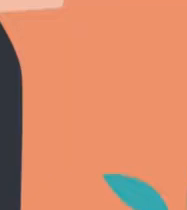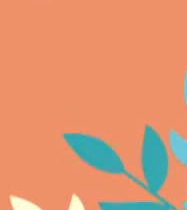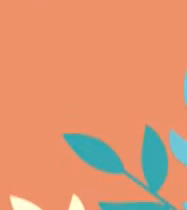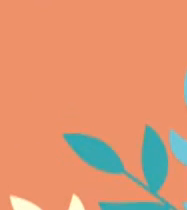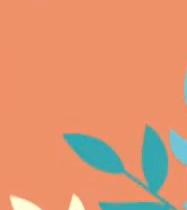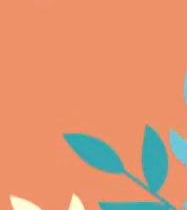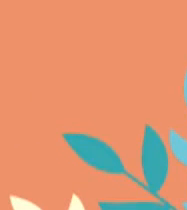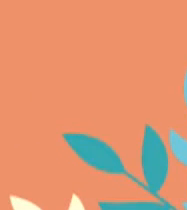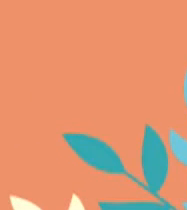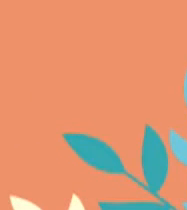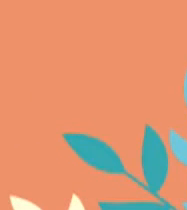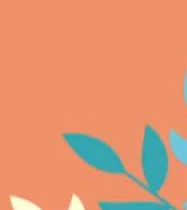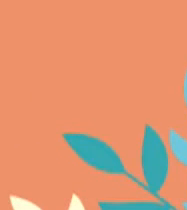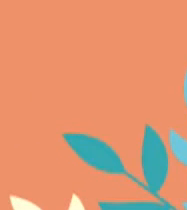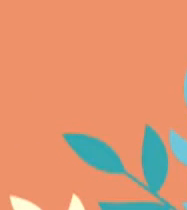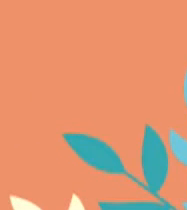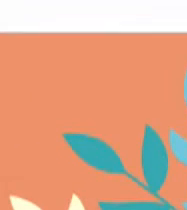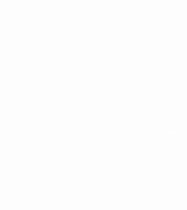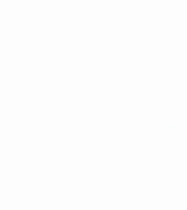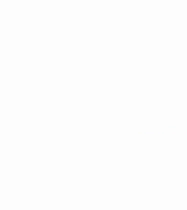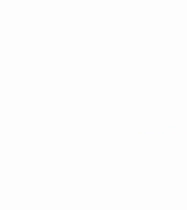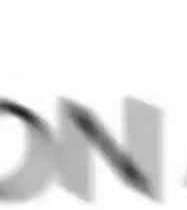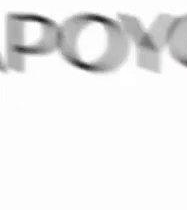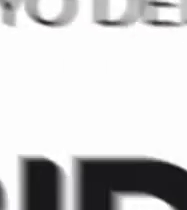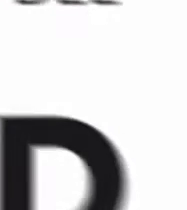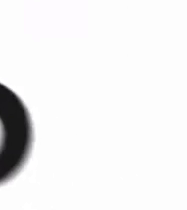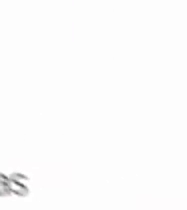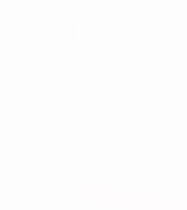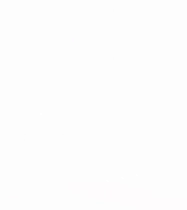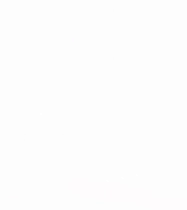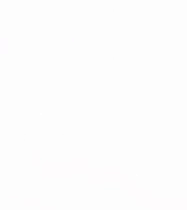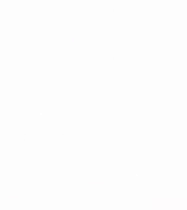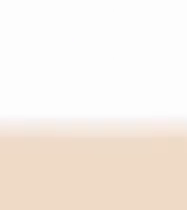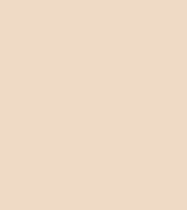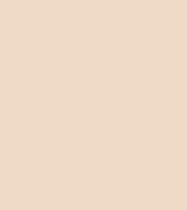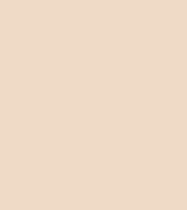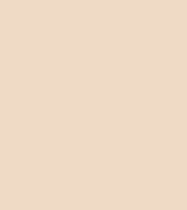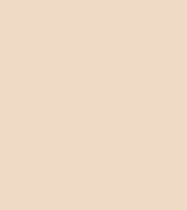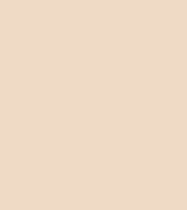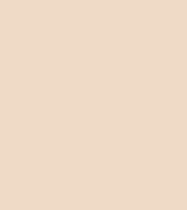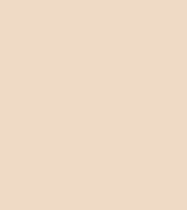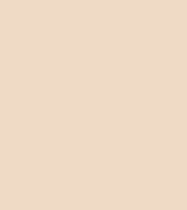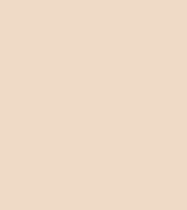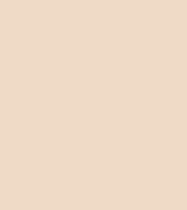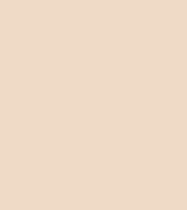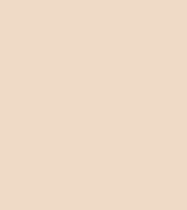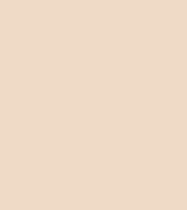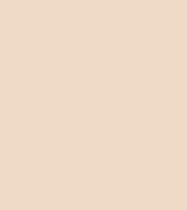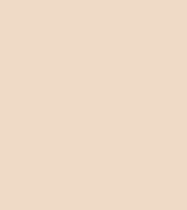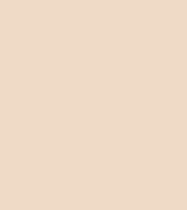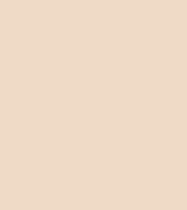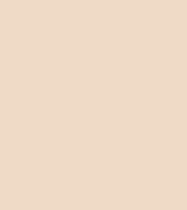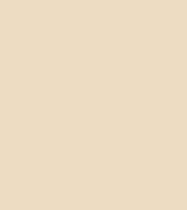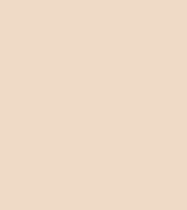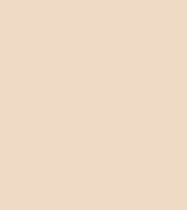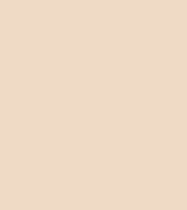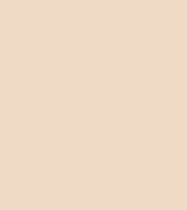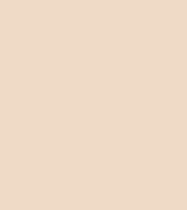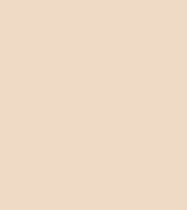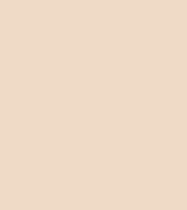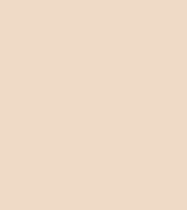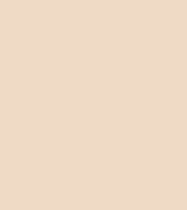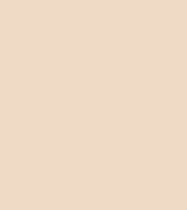estamos aquí para apoyarte los servicios son coordinados por el instituto nacional de la mujer a través de ciudad mujer